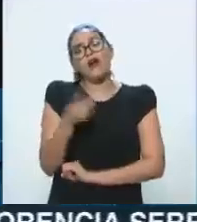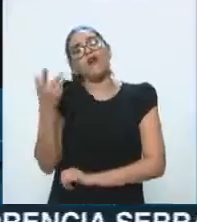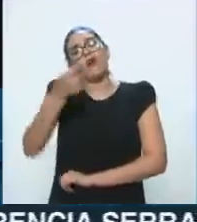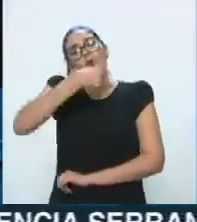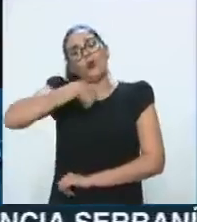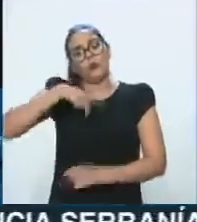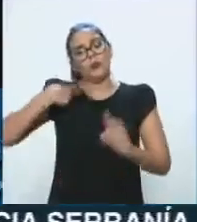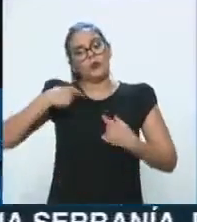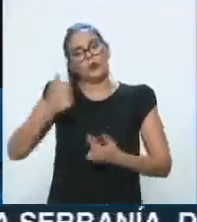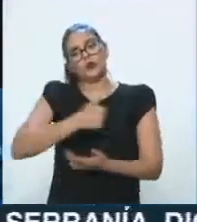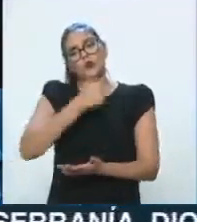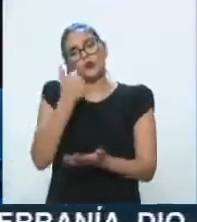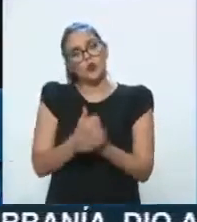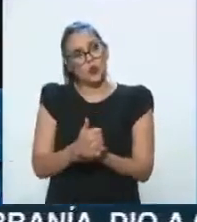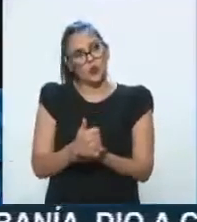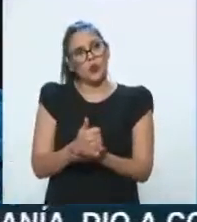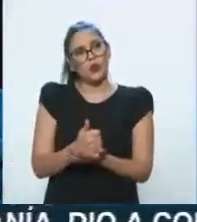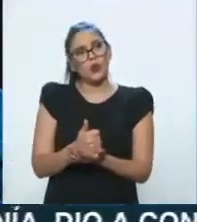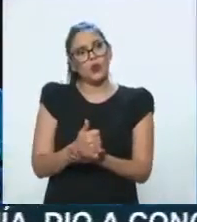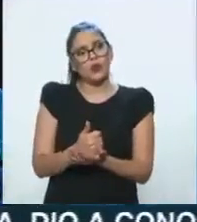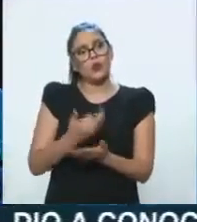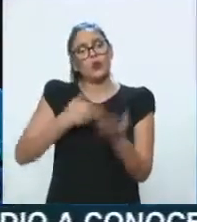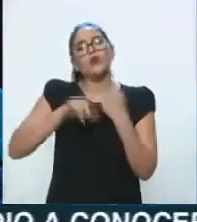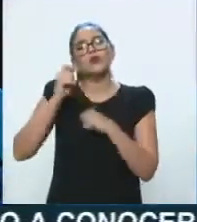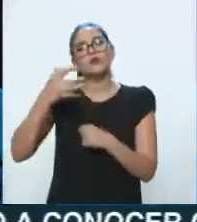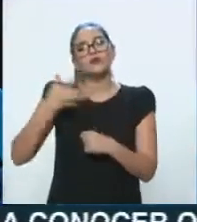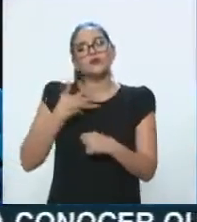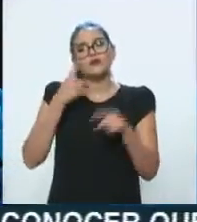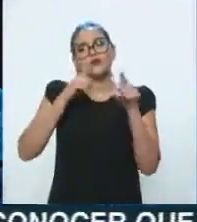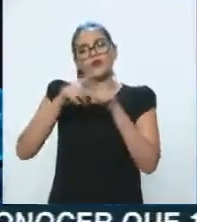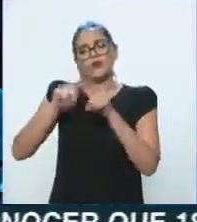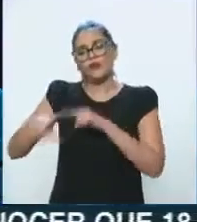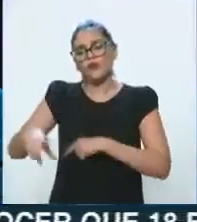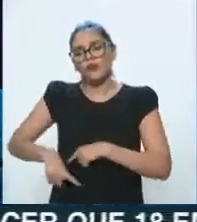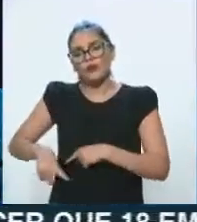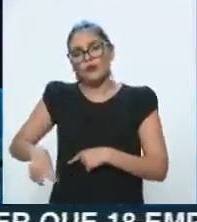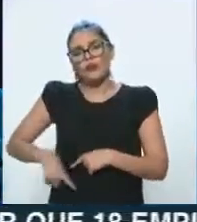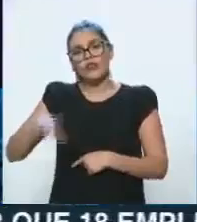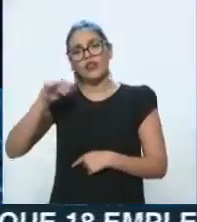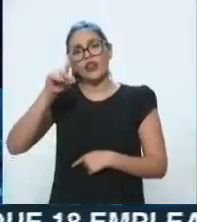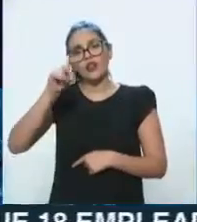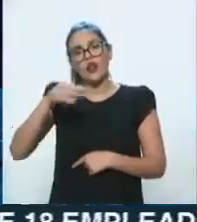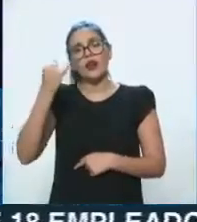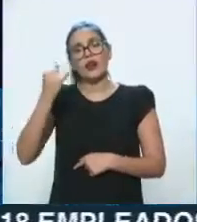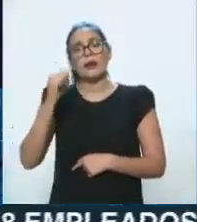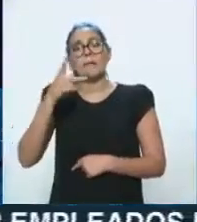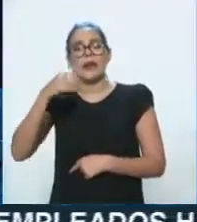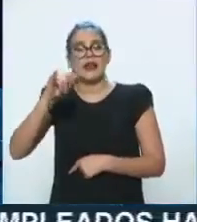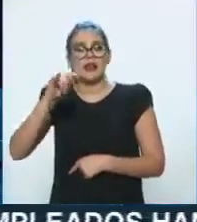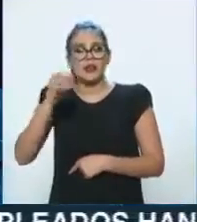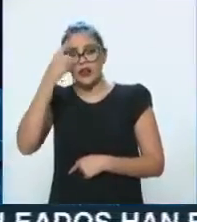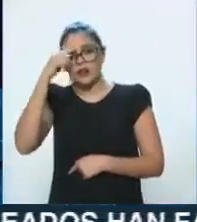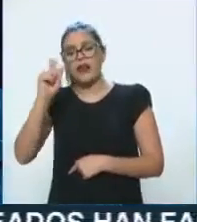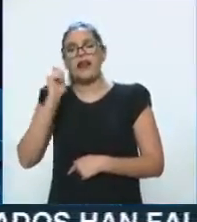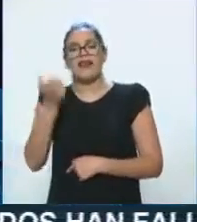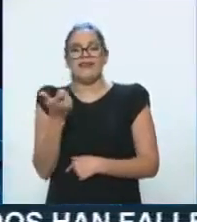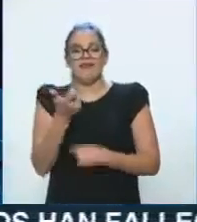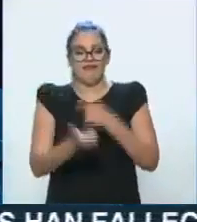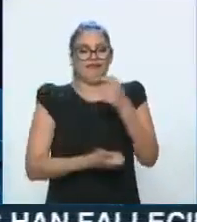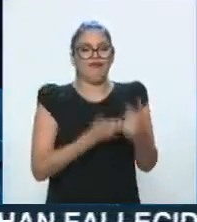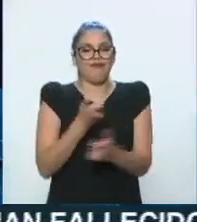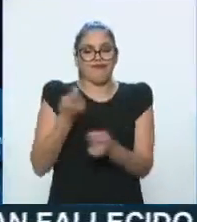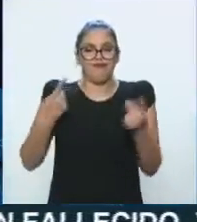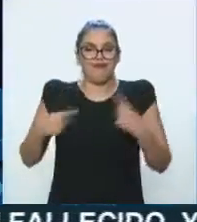contribuyentes entonces estos boquetes que se le abrieron en el gobierno de calderón y de peña nieto a las finanzas públicas y que